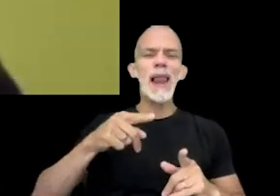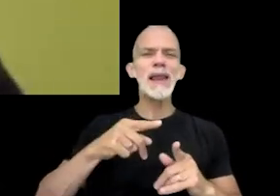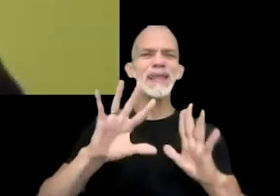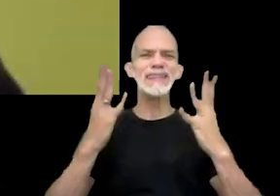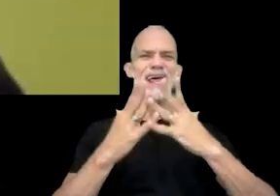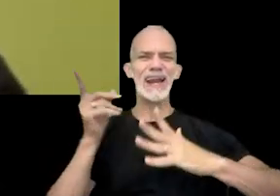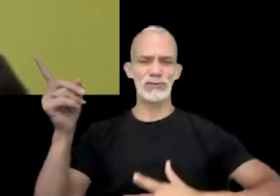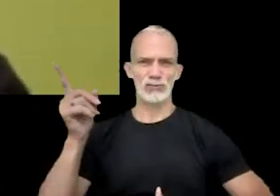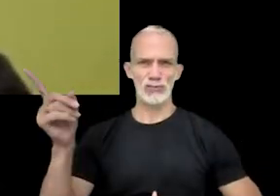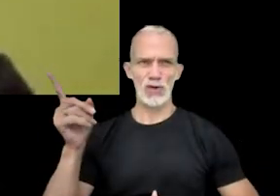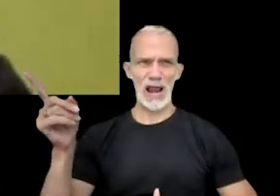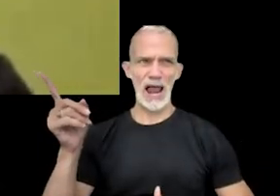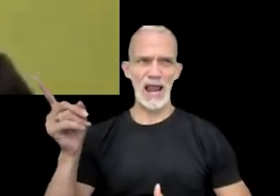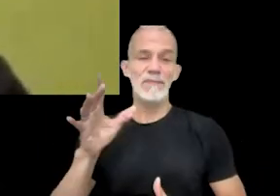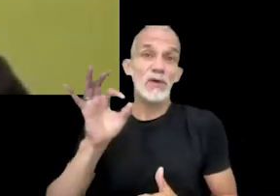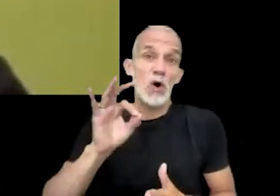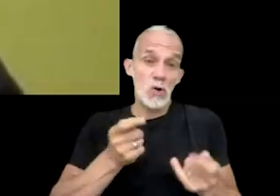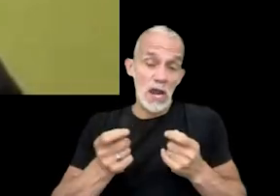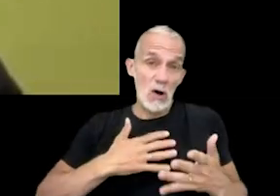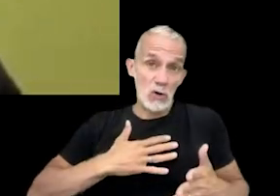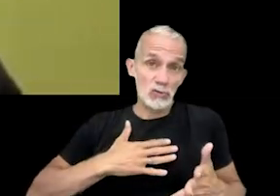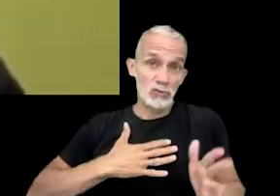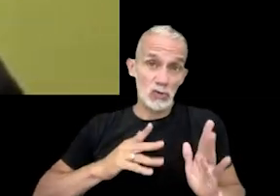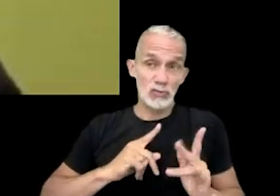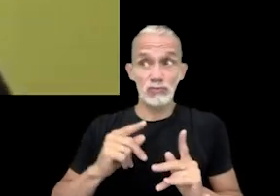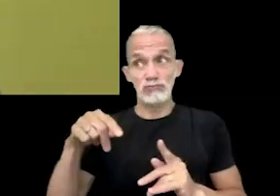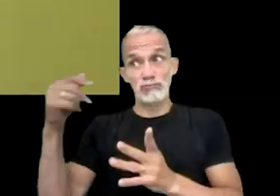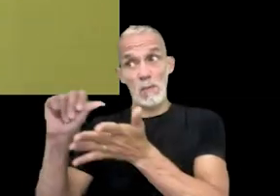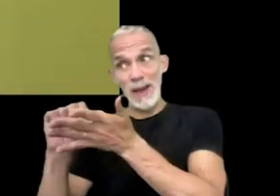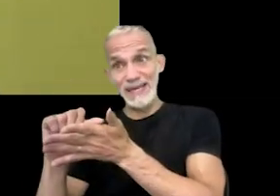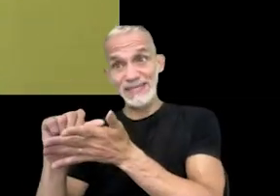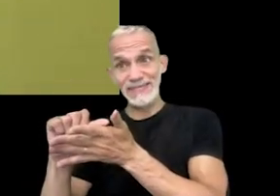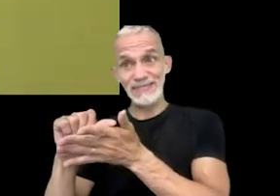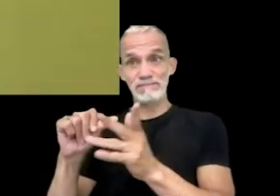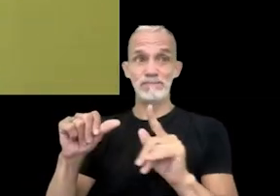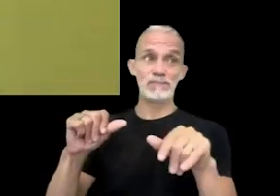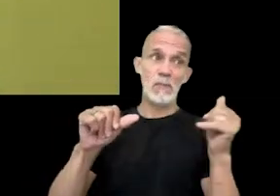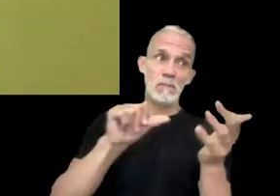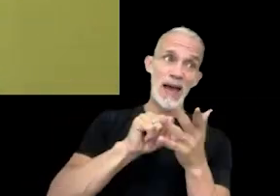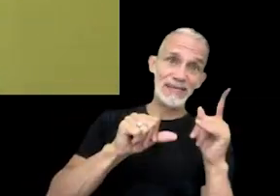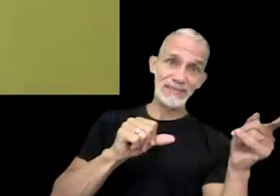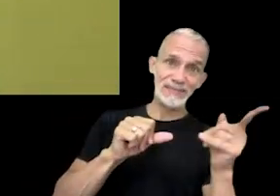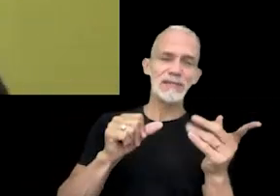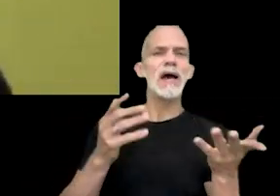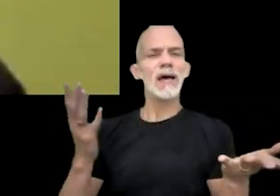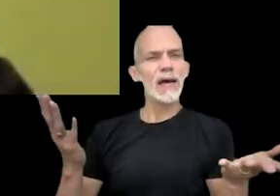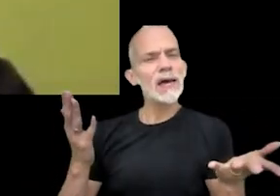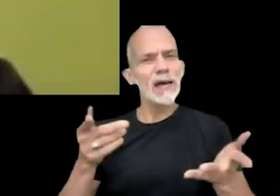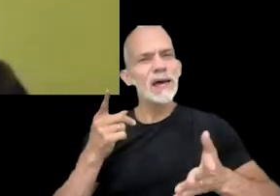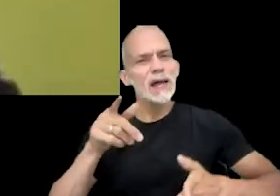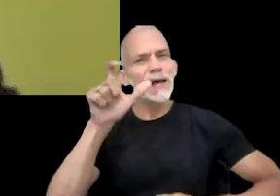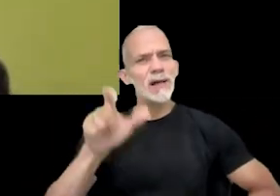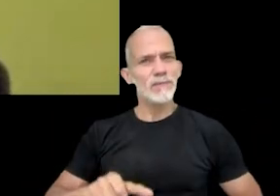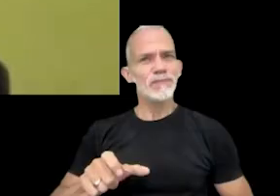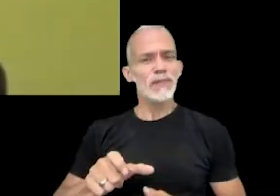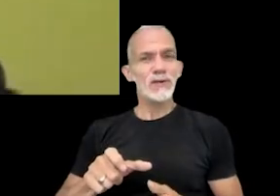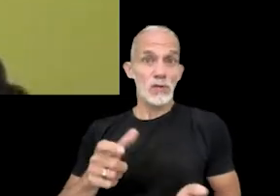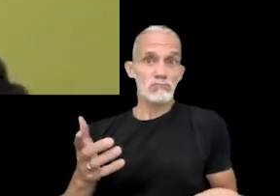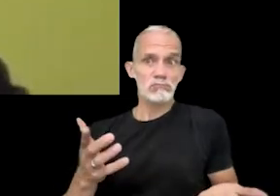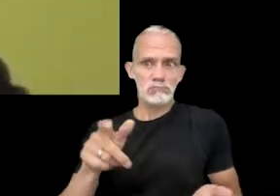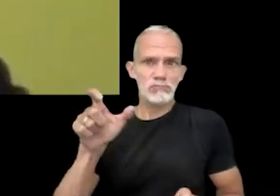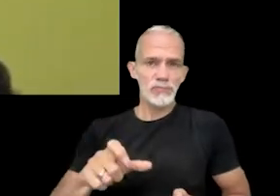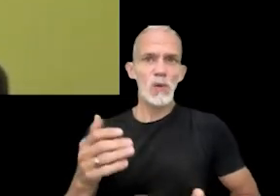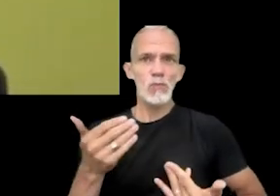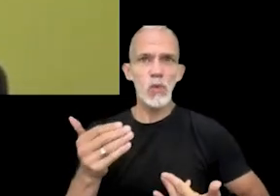internacionales o que sus negocios tienen impacto cruzando la frontera, vamos a estar hablando de un contribuyente bueno, que